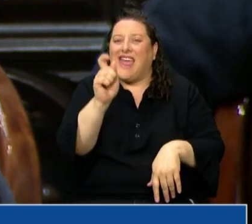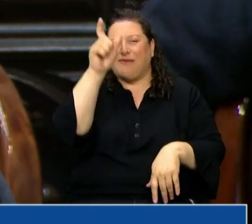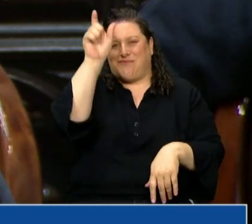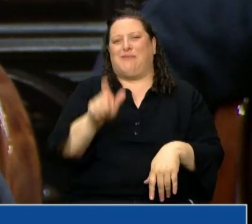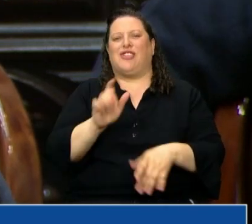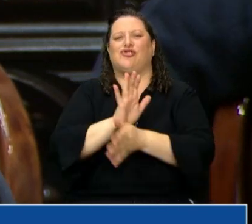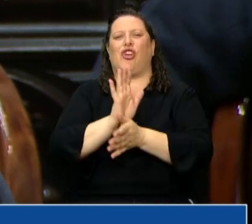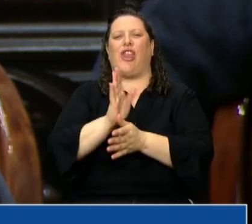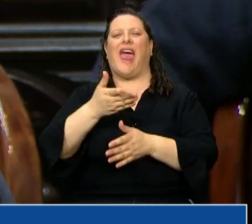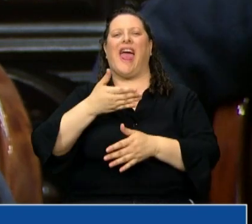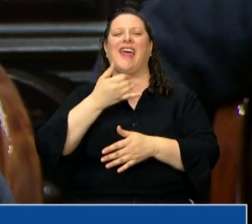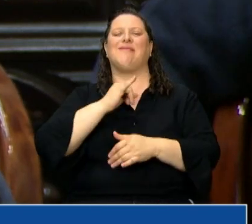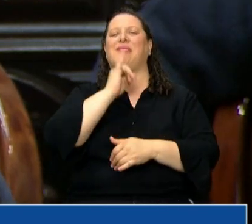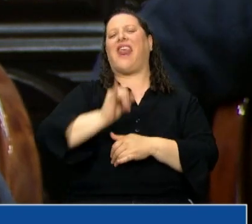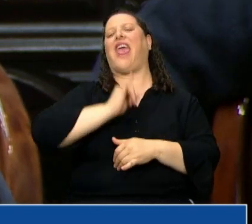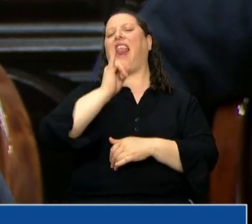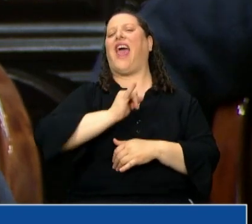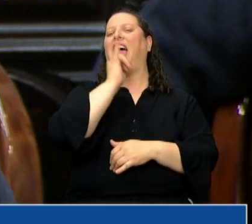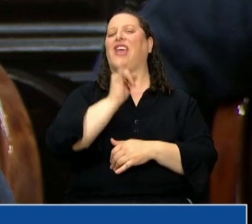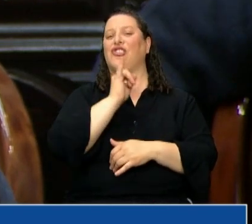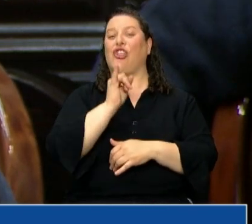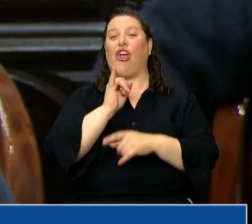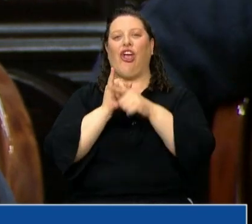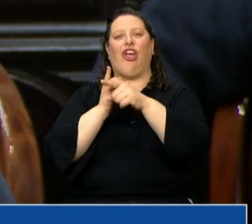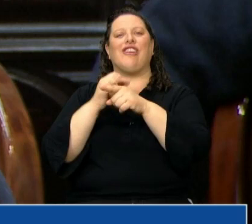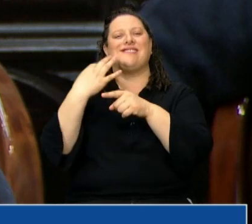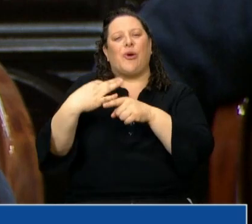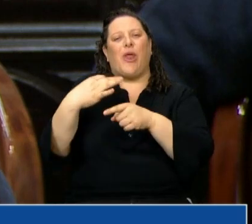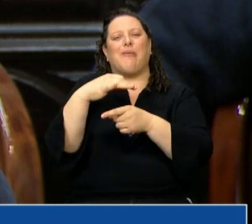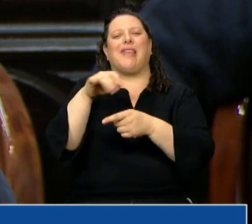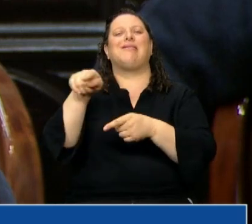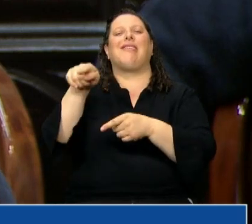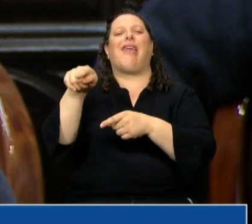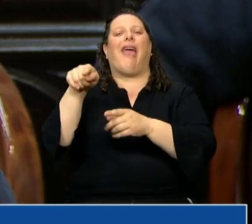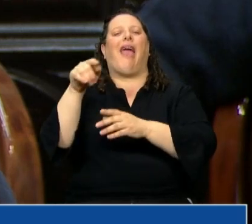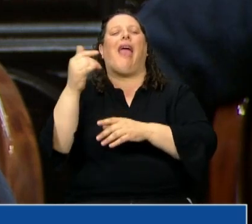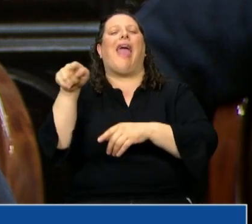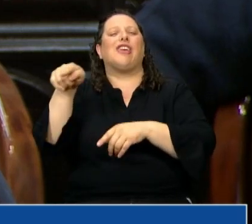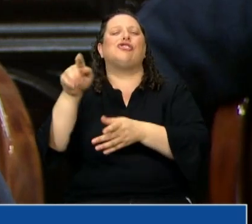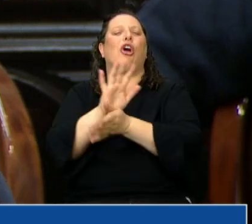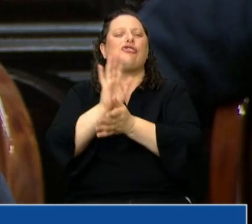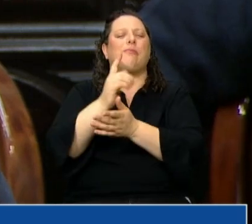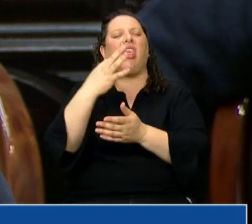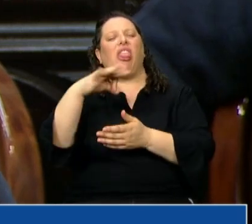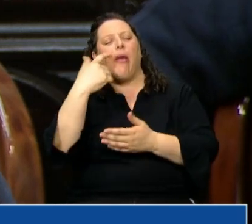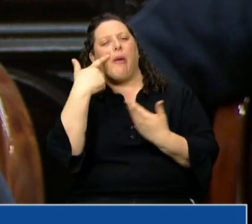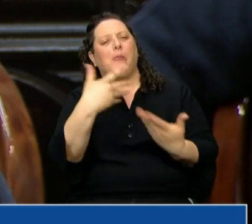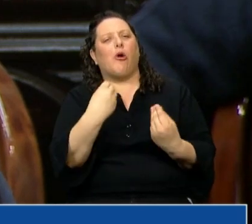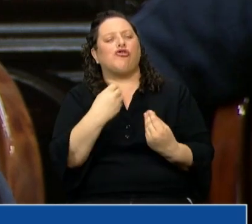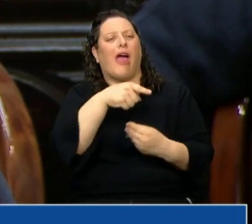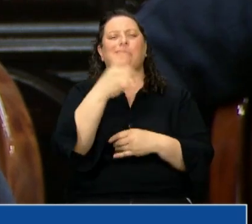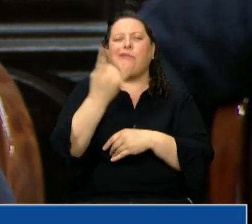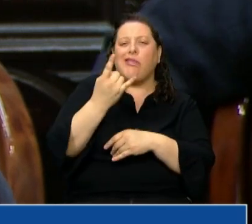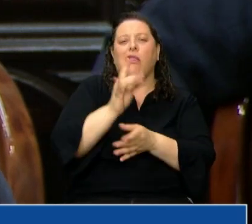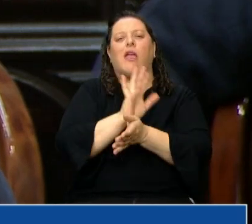debate parlamentario, en ese relato pondrá blanco sobre negro a los que le mintieron a los trabajadores y a aquellos que subrayaron